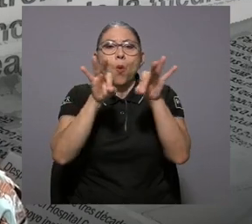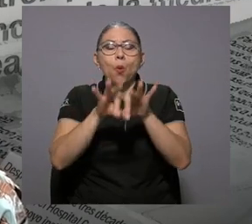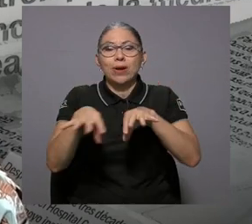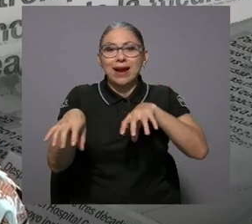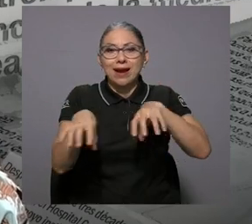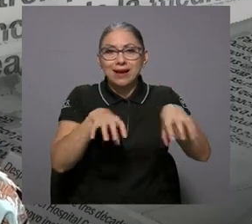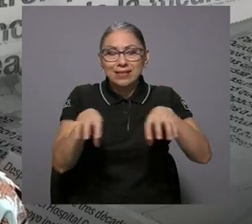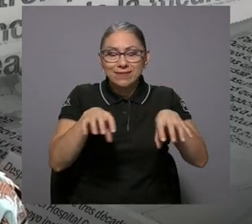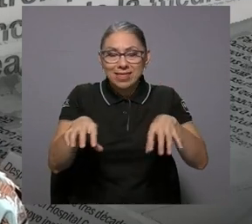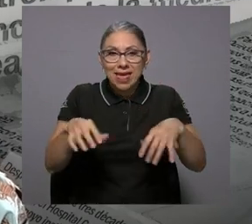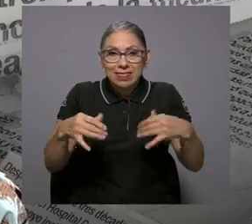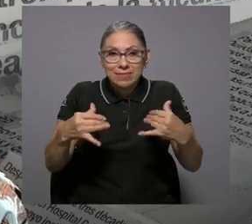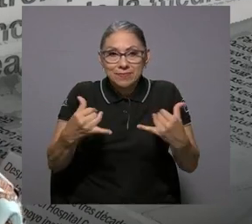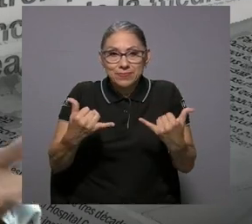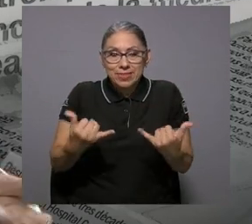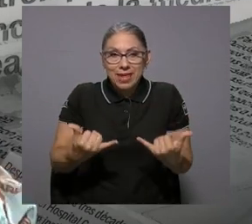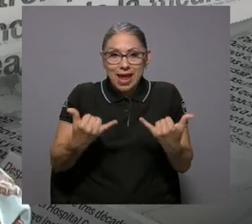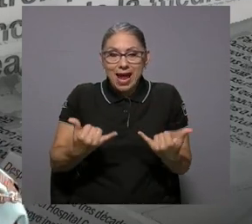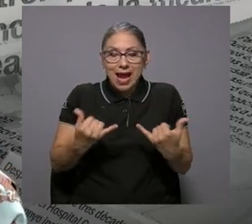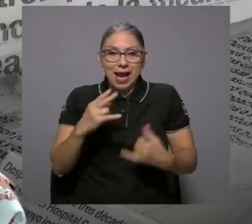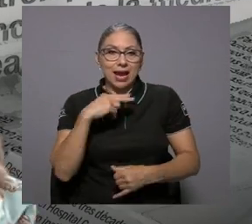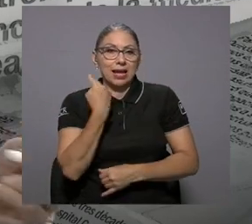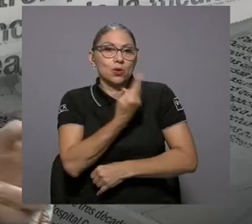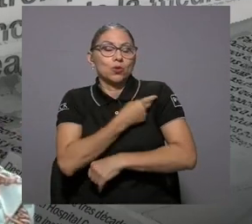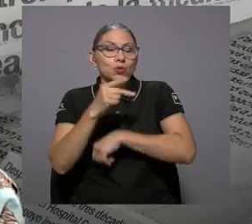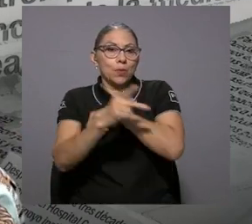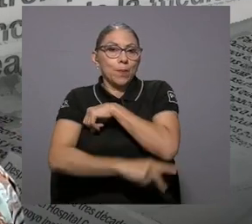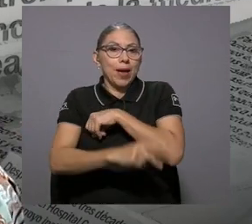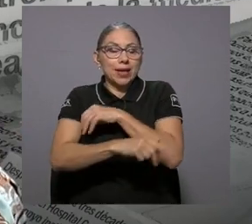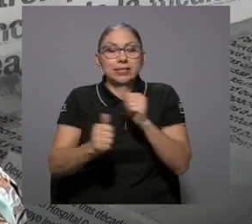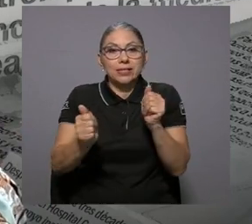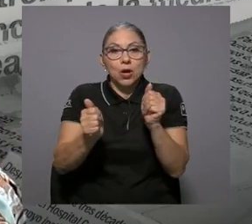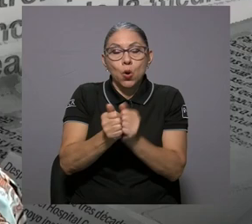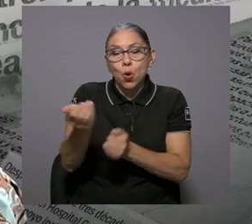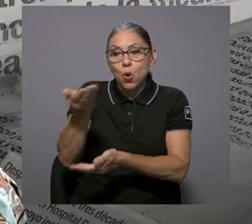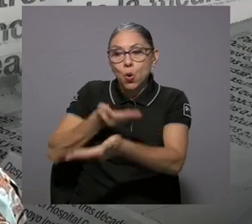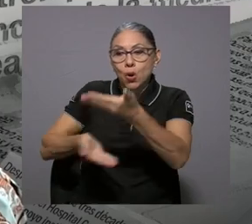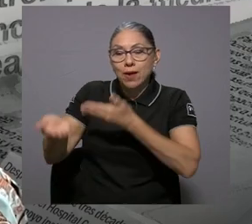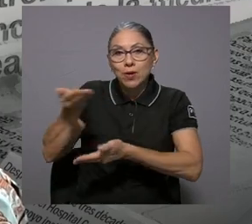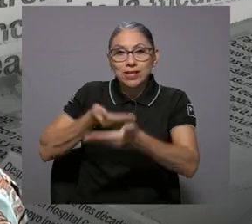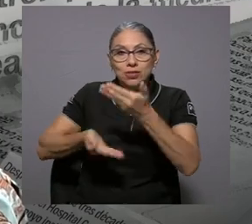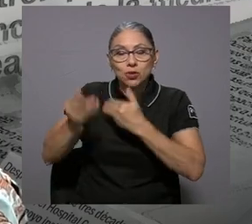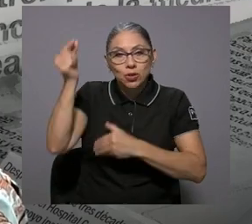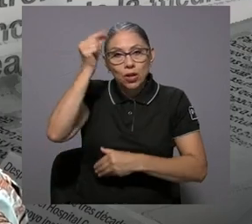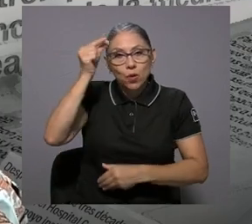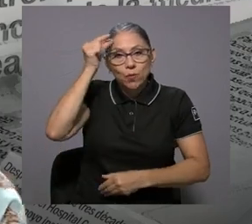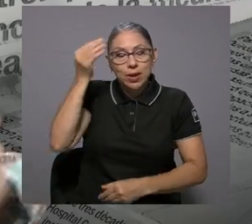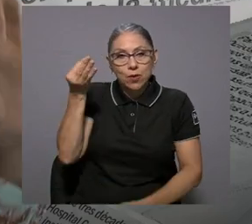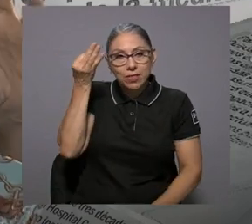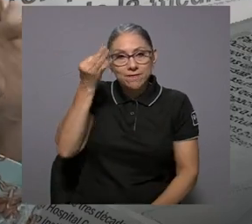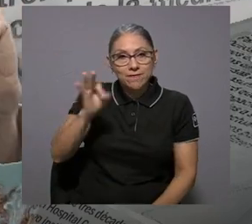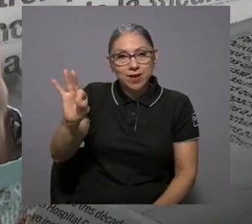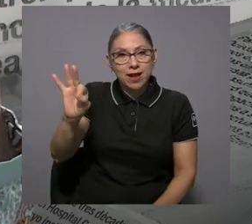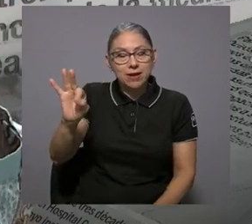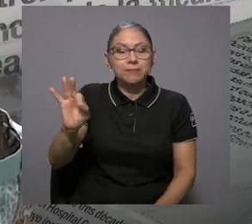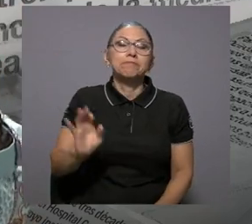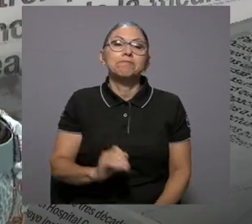está realizando en nuestro país con la colaboración del gobierno de Francia. ¿Y